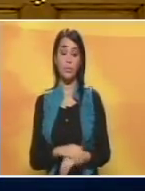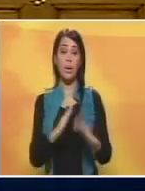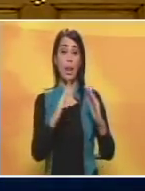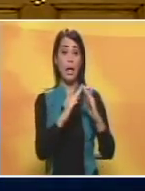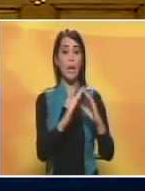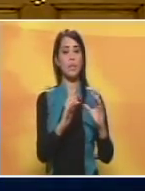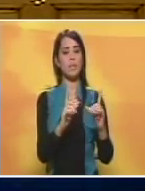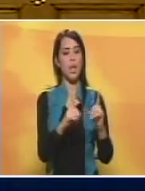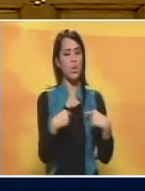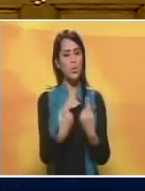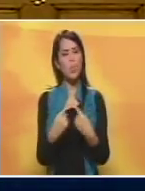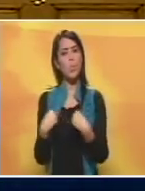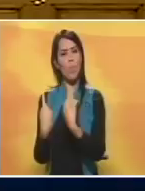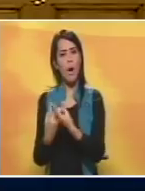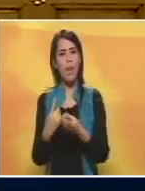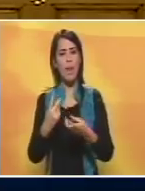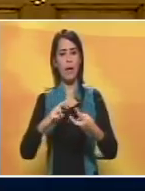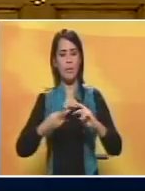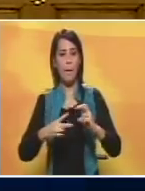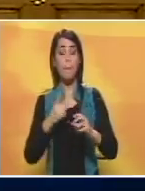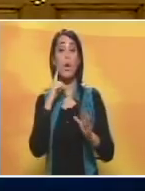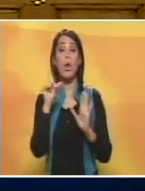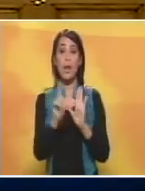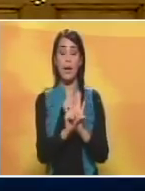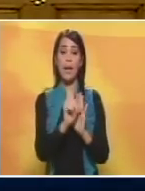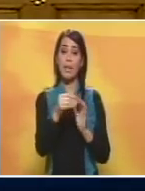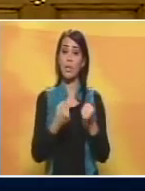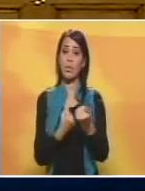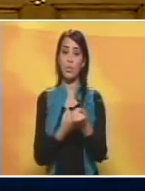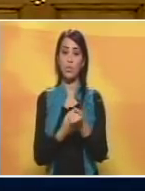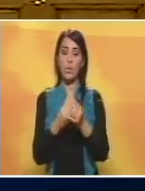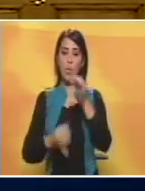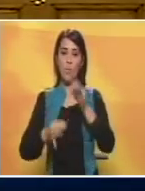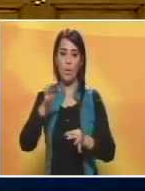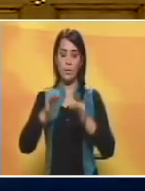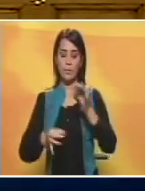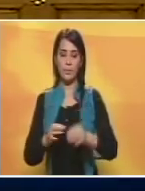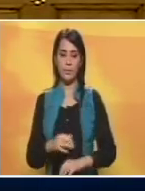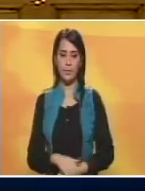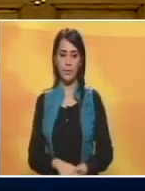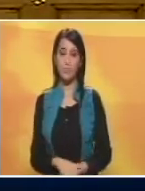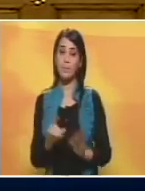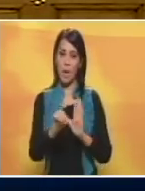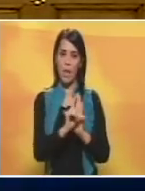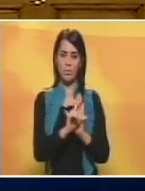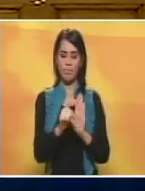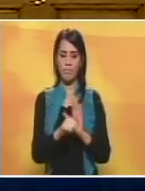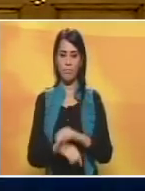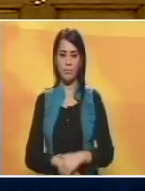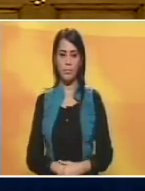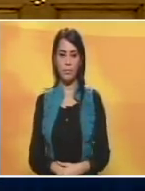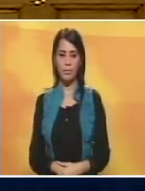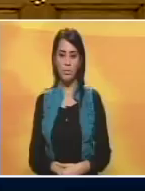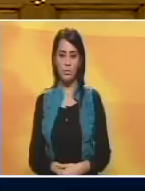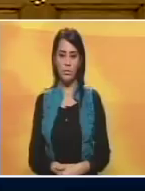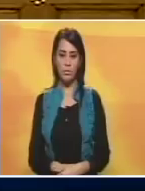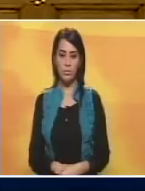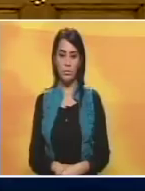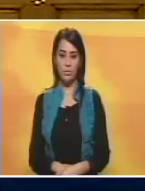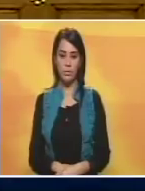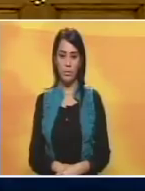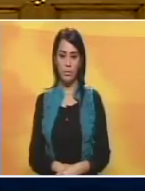cambio de manera legal y con respaldo jurídico, de tal manera